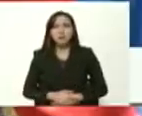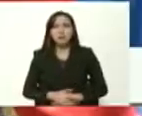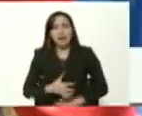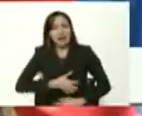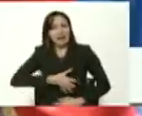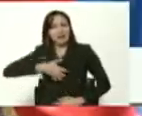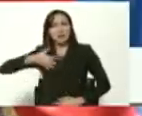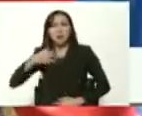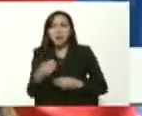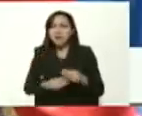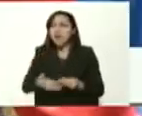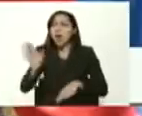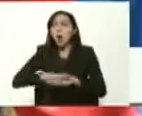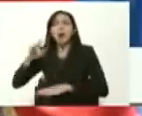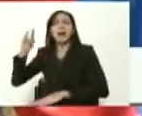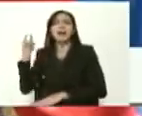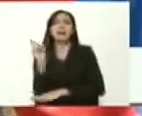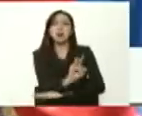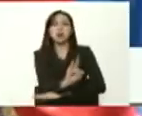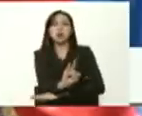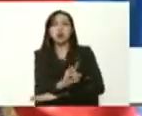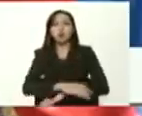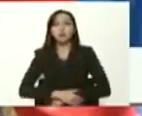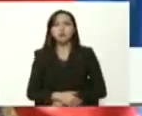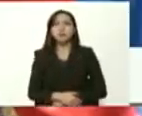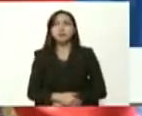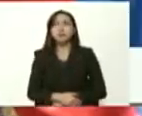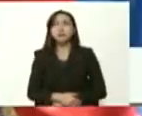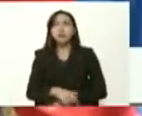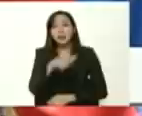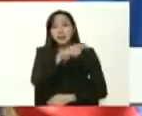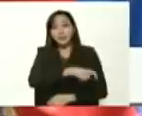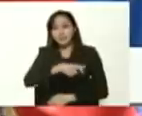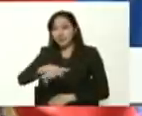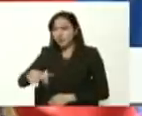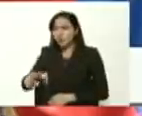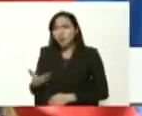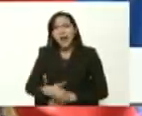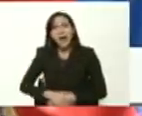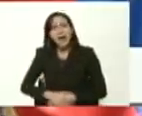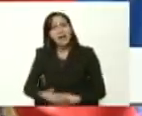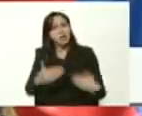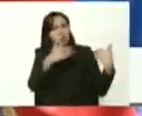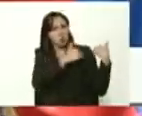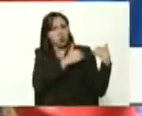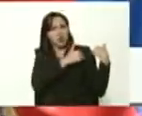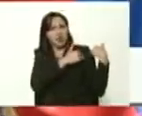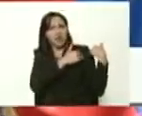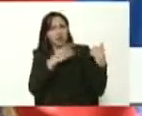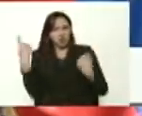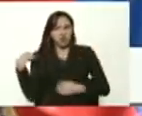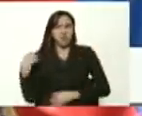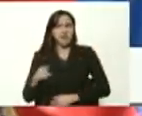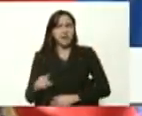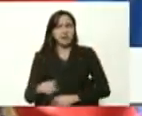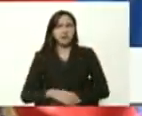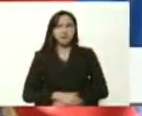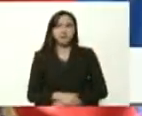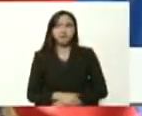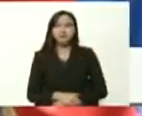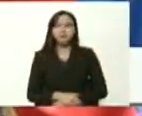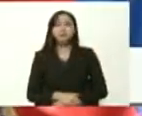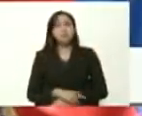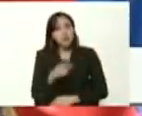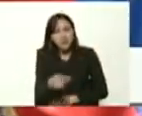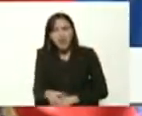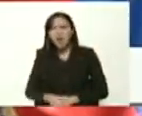la traición. Seamos aquí sinceros, estos son personas que obtienen un cargo y en vez de